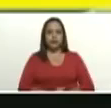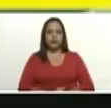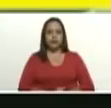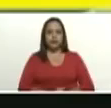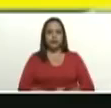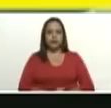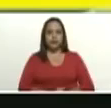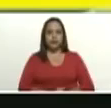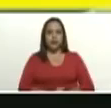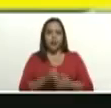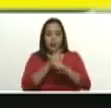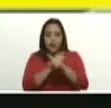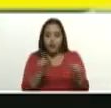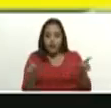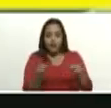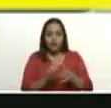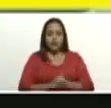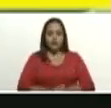Al contrario,